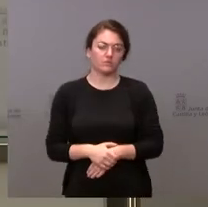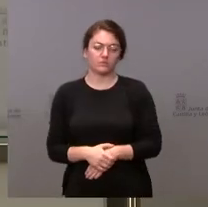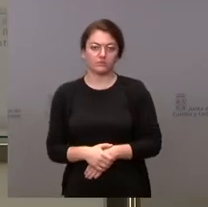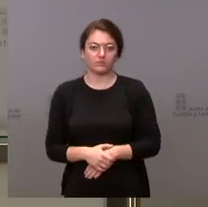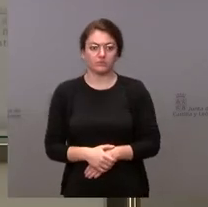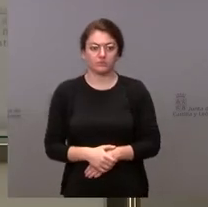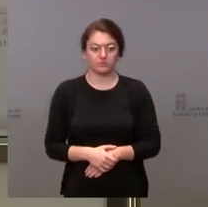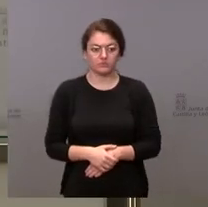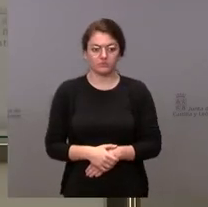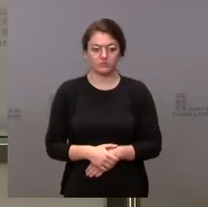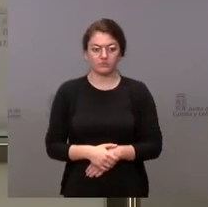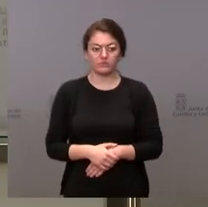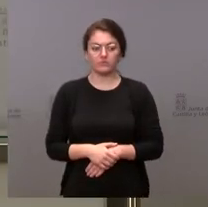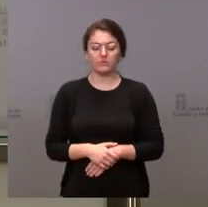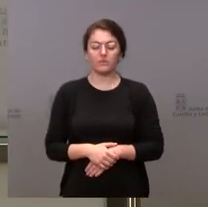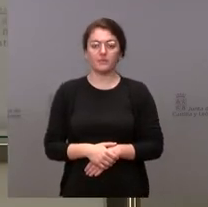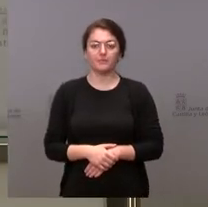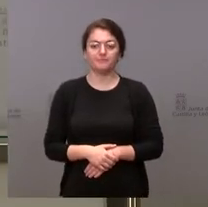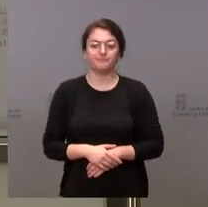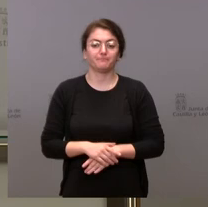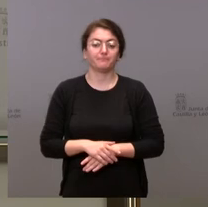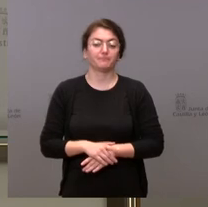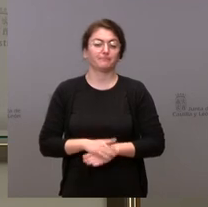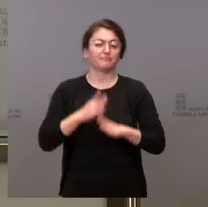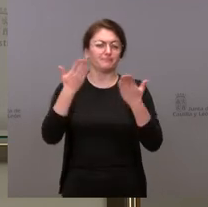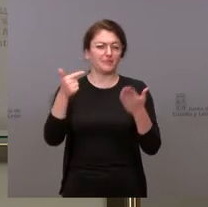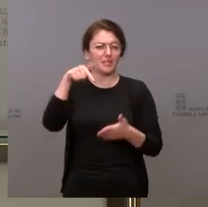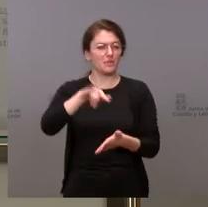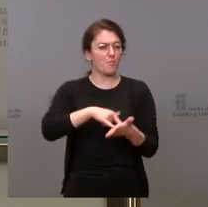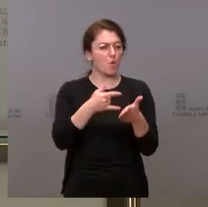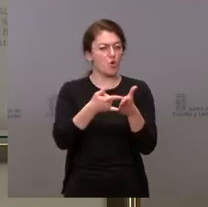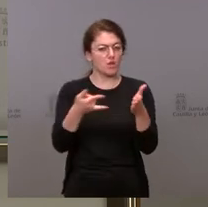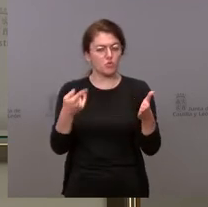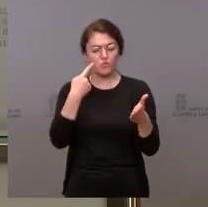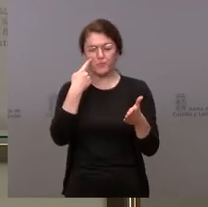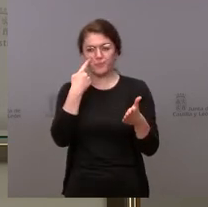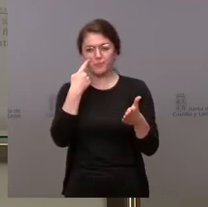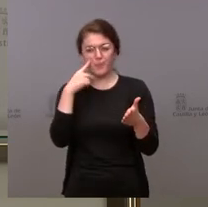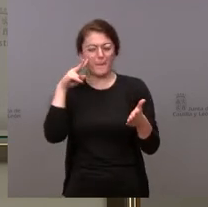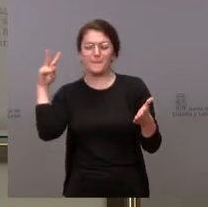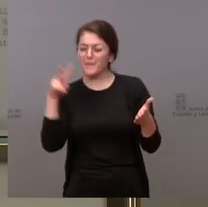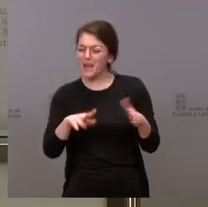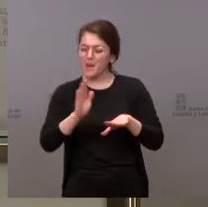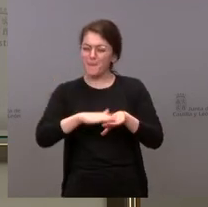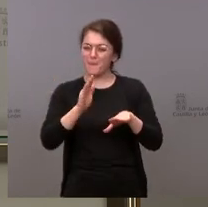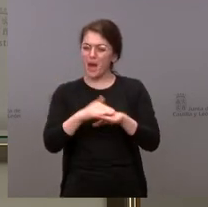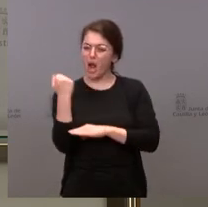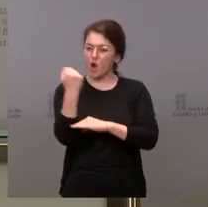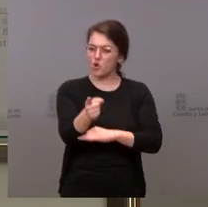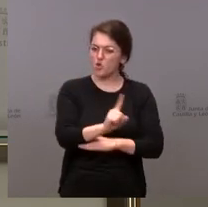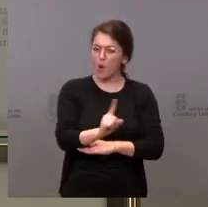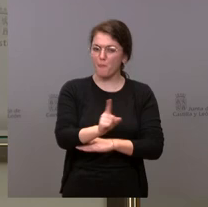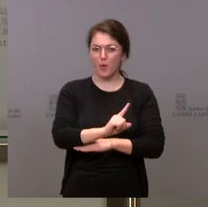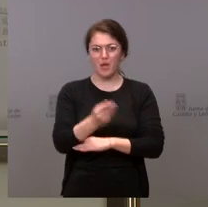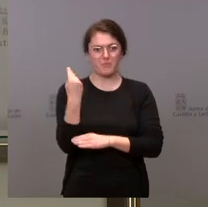pero el color que lo planteo es que es lo que han visto en este proyecto para no respaldarlo como ocurre con otros proyectos